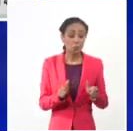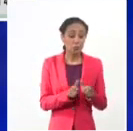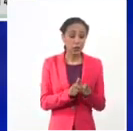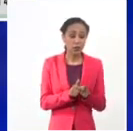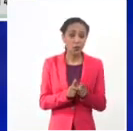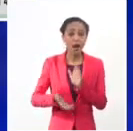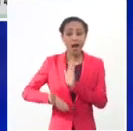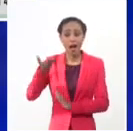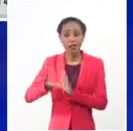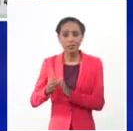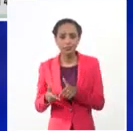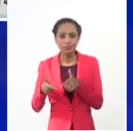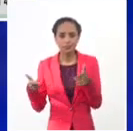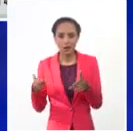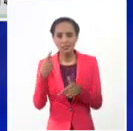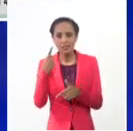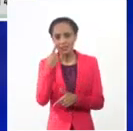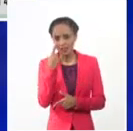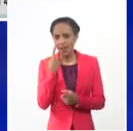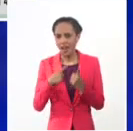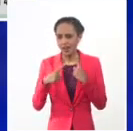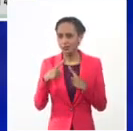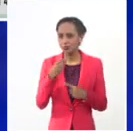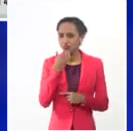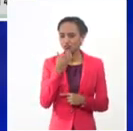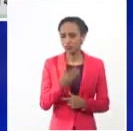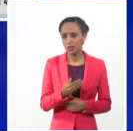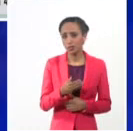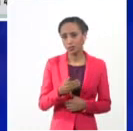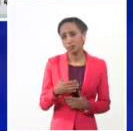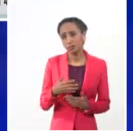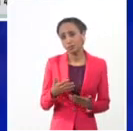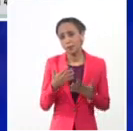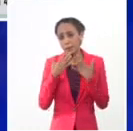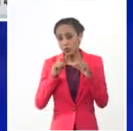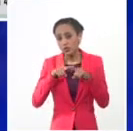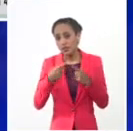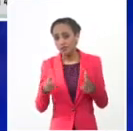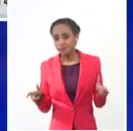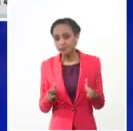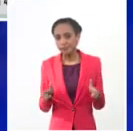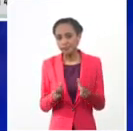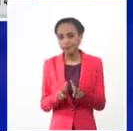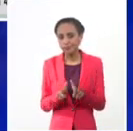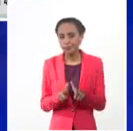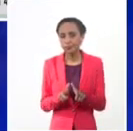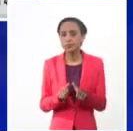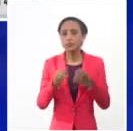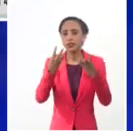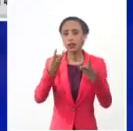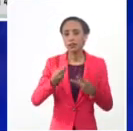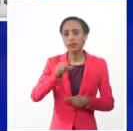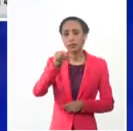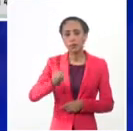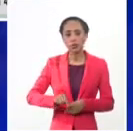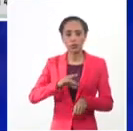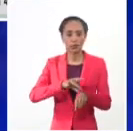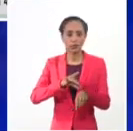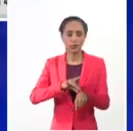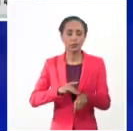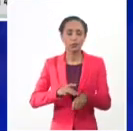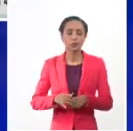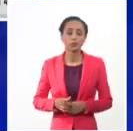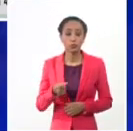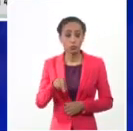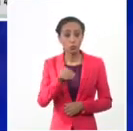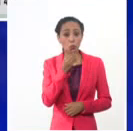balance positivo y se va logrando esta reducción en el número de casos activos, que como pueden